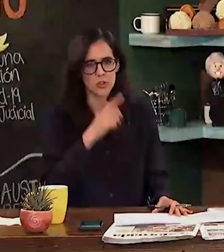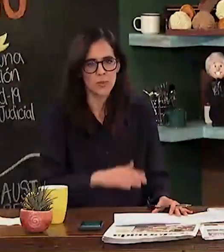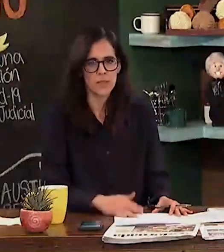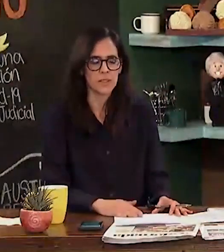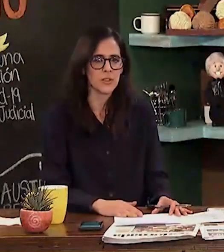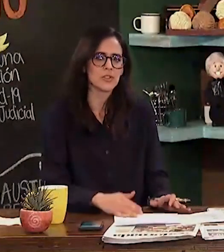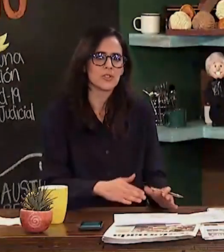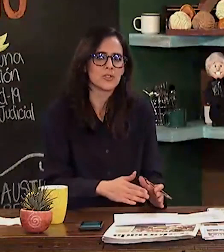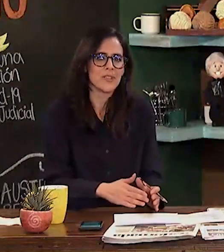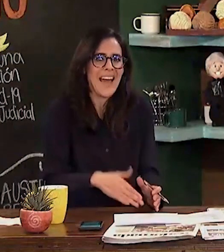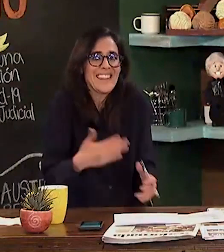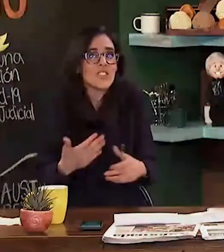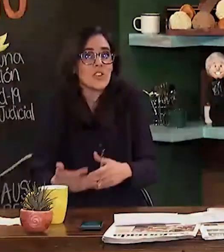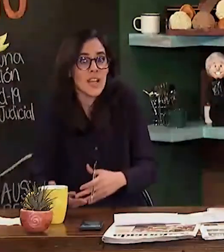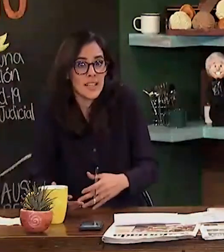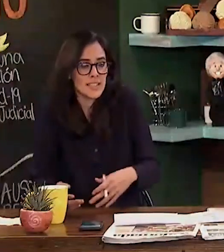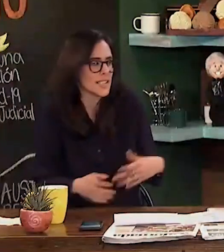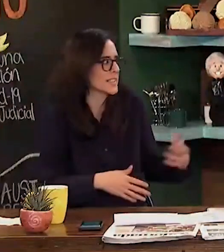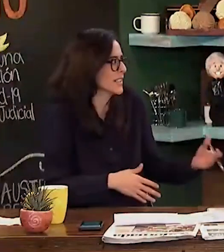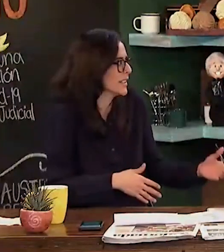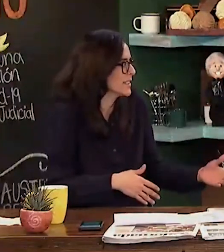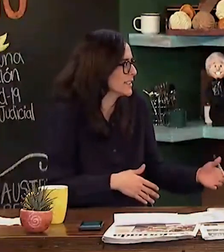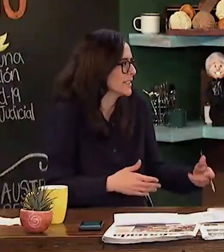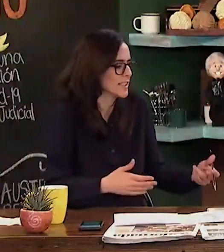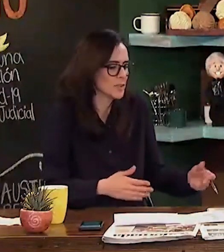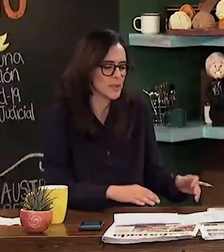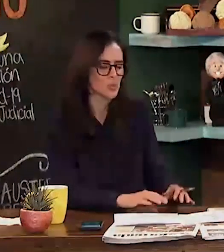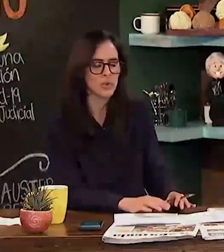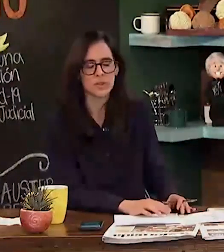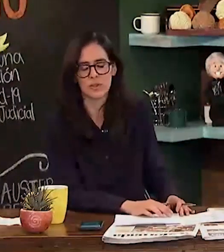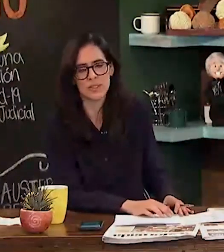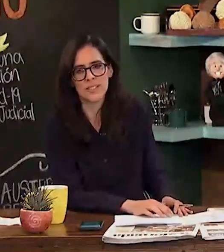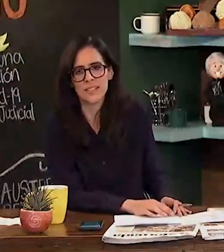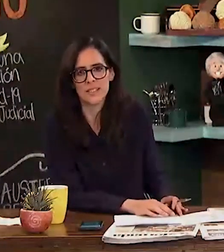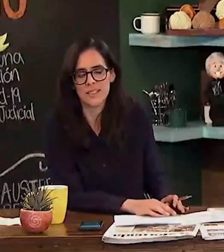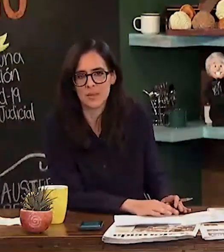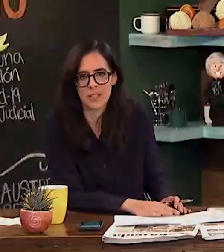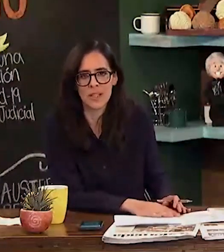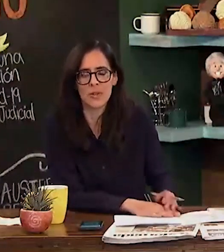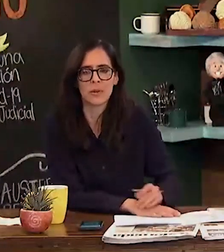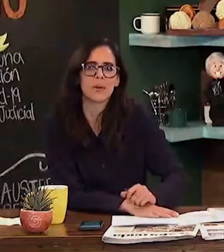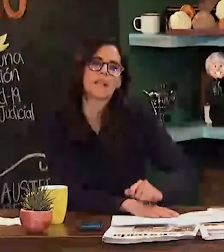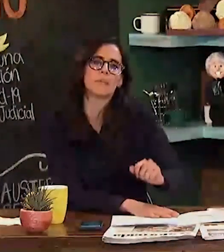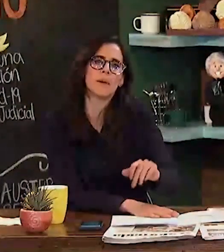de altos mandos adicionales a las que ya existen en el presupuesto es que es de verdad una barbaridad